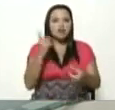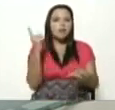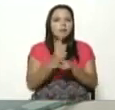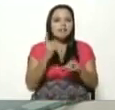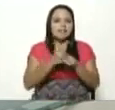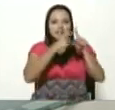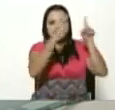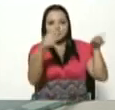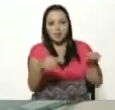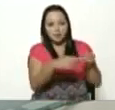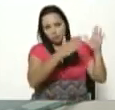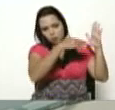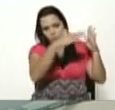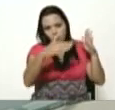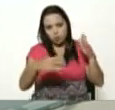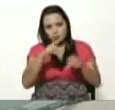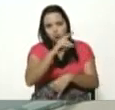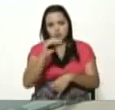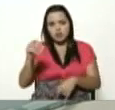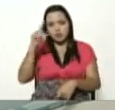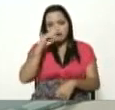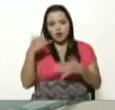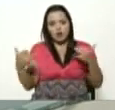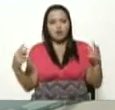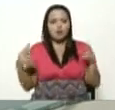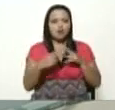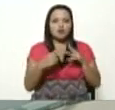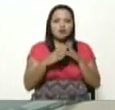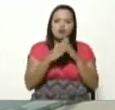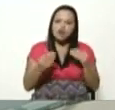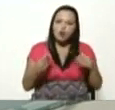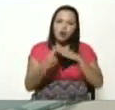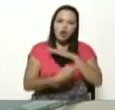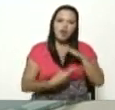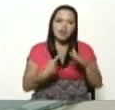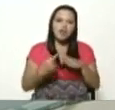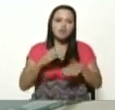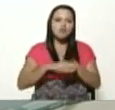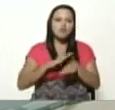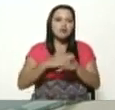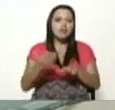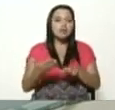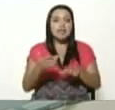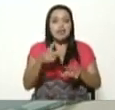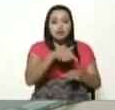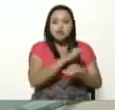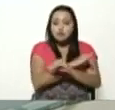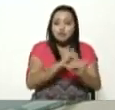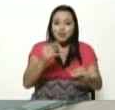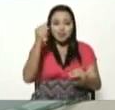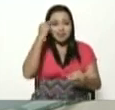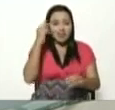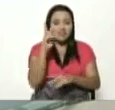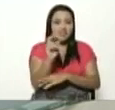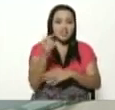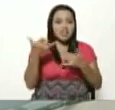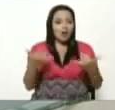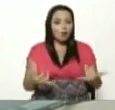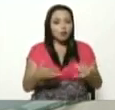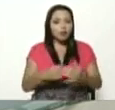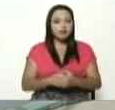murales bicentenarios. Vámonos de inmediato a conocer todos los detalles porque este programa cerró el día viernes y ahora mismo se